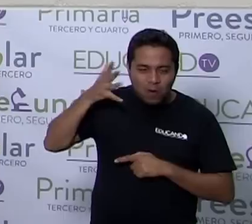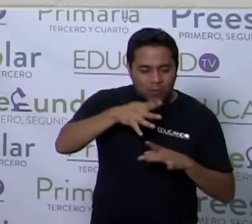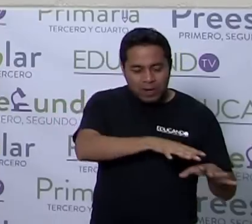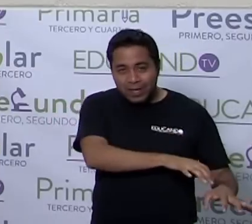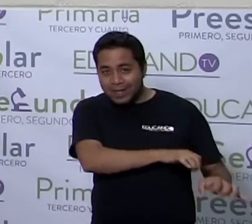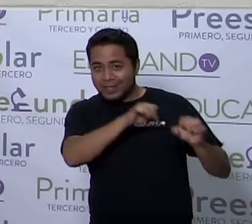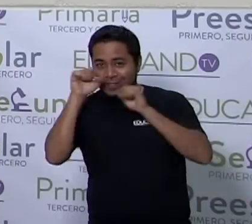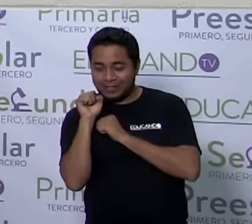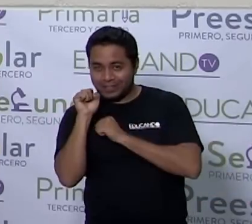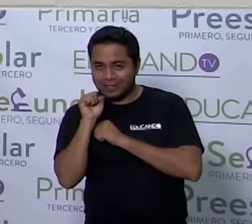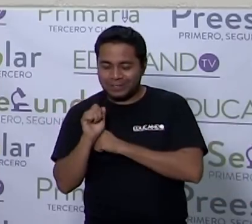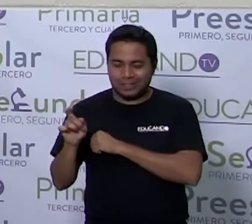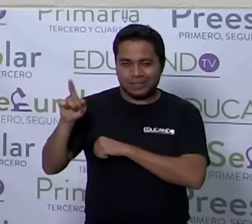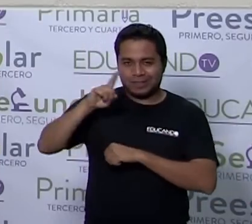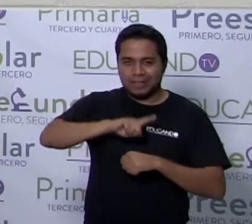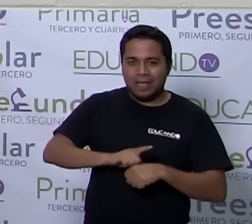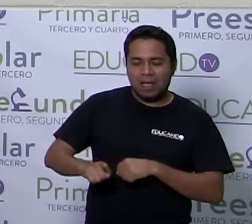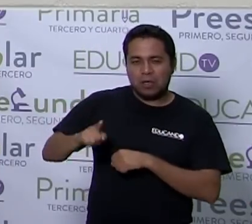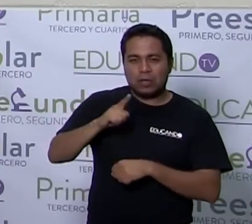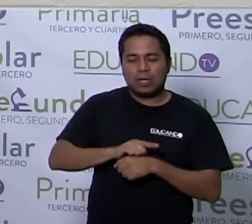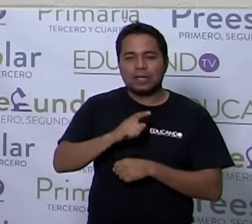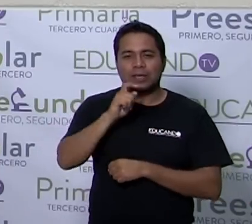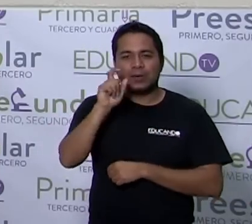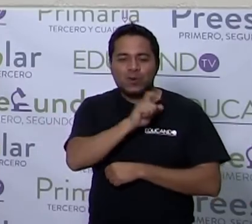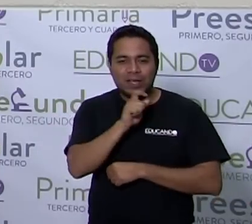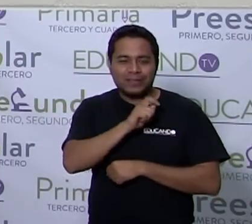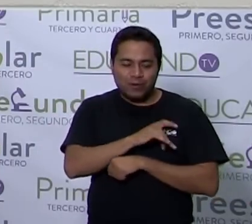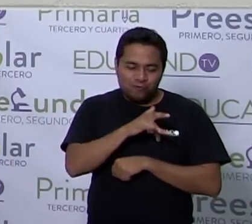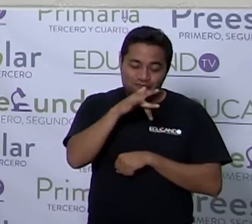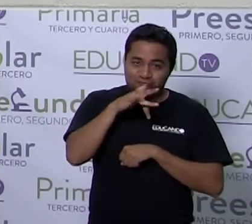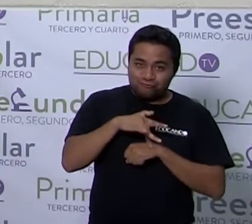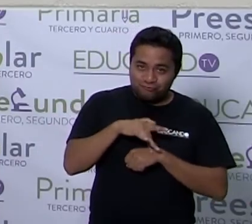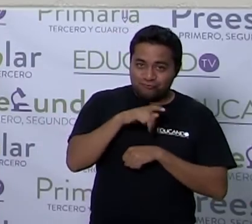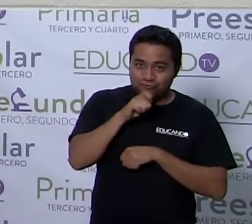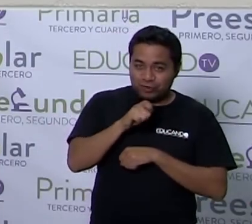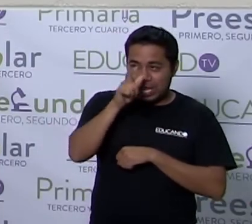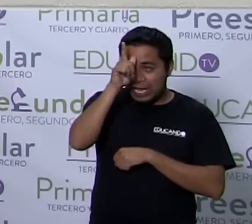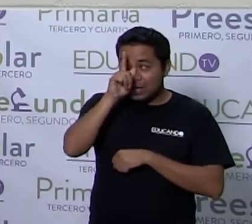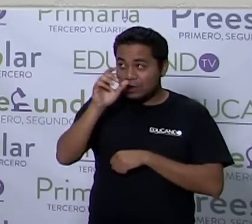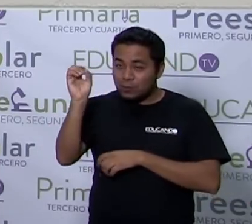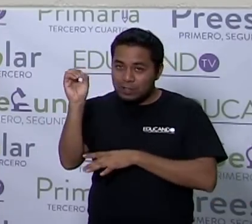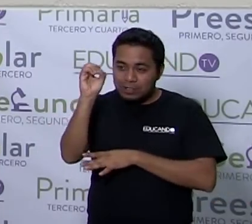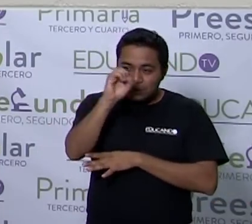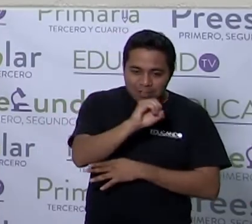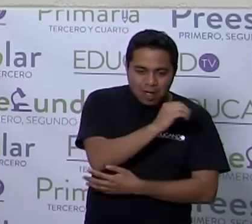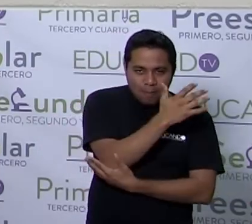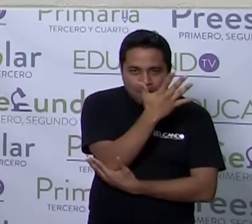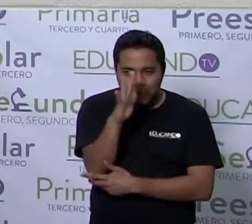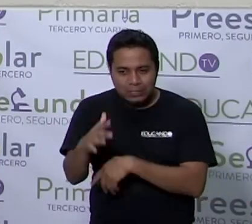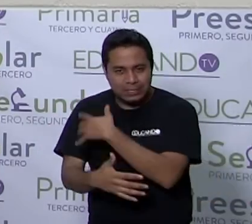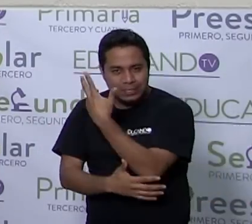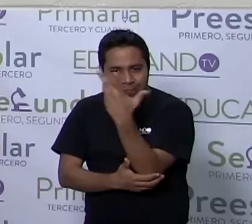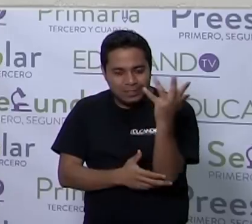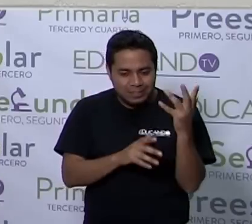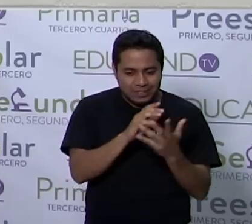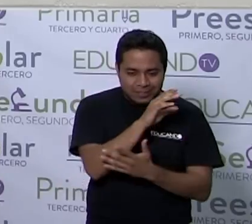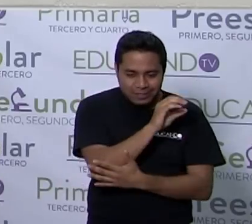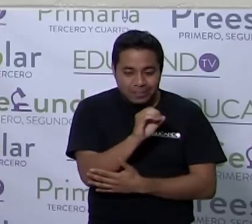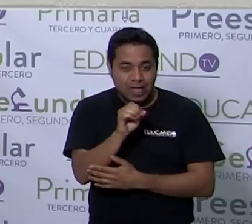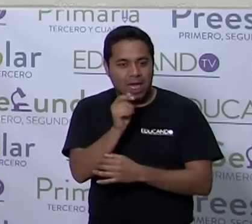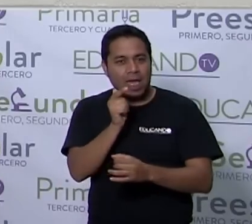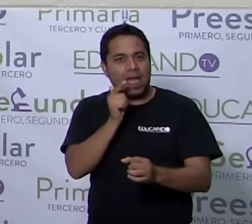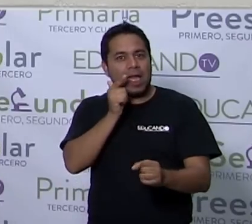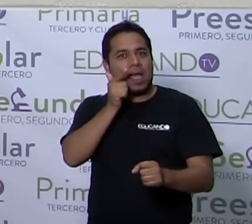cada día aquella experiencia de haber visitado el bosque y encontrado